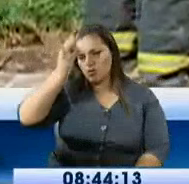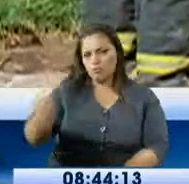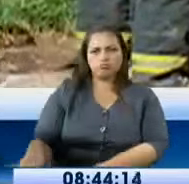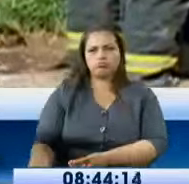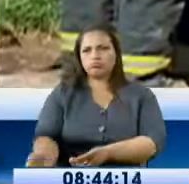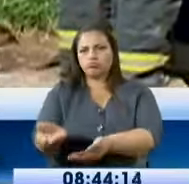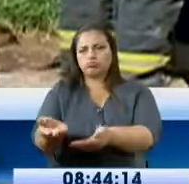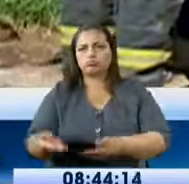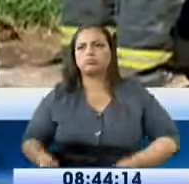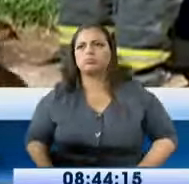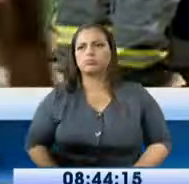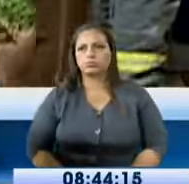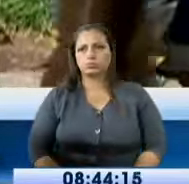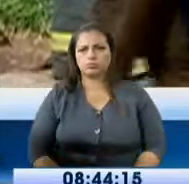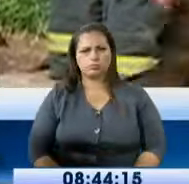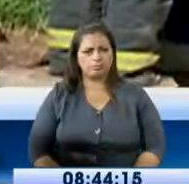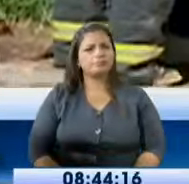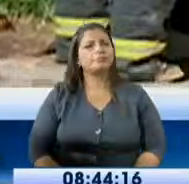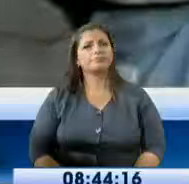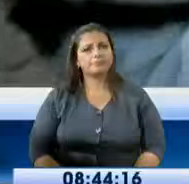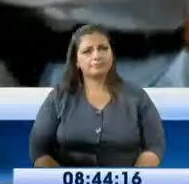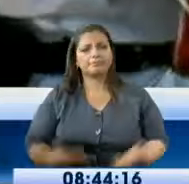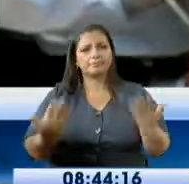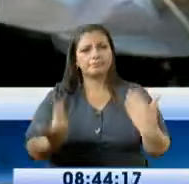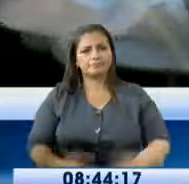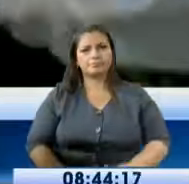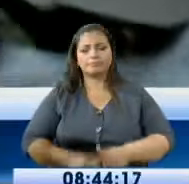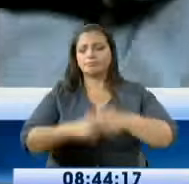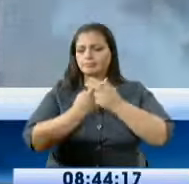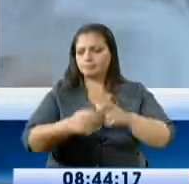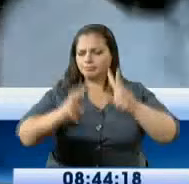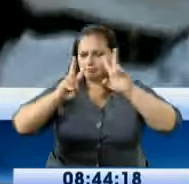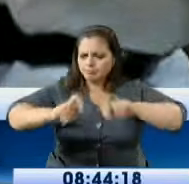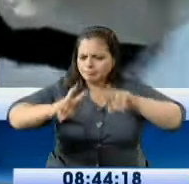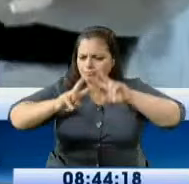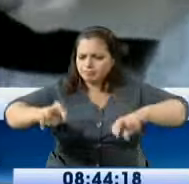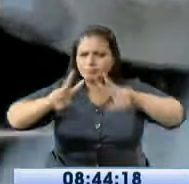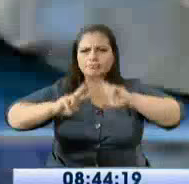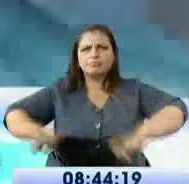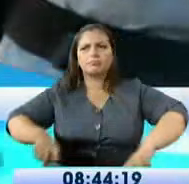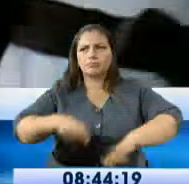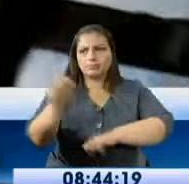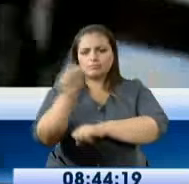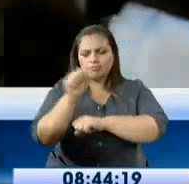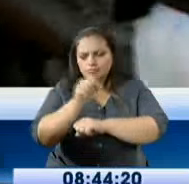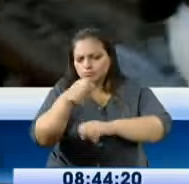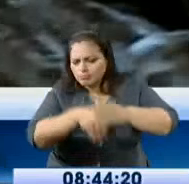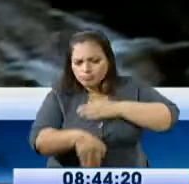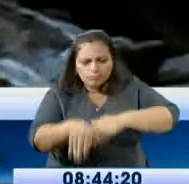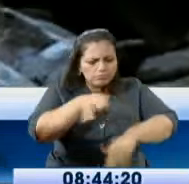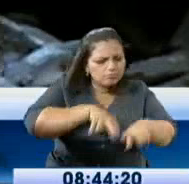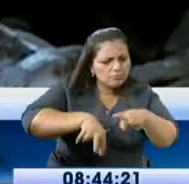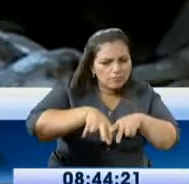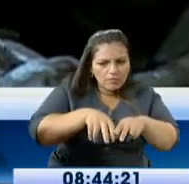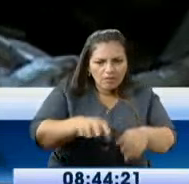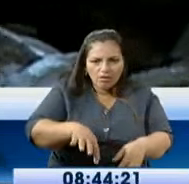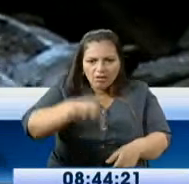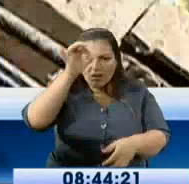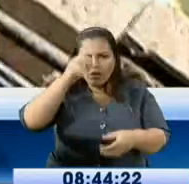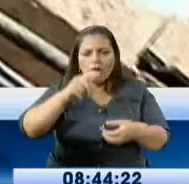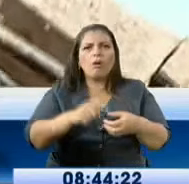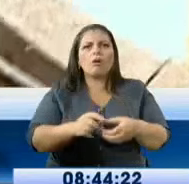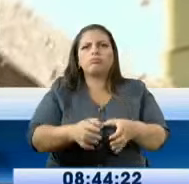peritajes para determinar las causas del accidente se iniciaron de inmediato. Tras inspeccionar el automóvil causante del accidente, se encontraron varias botellas de